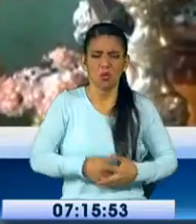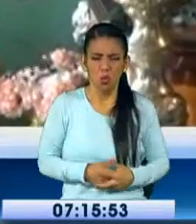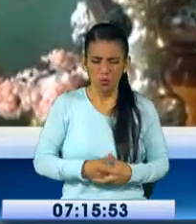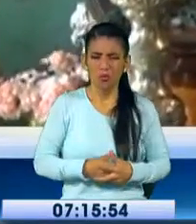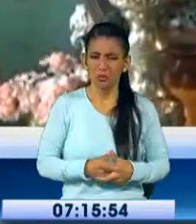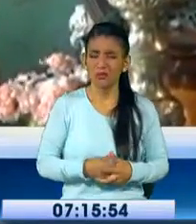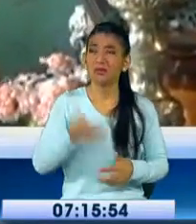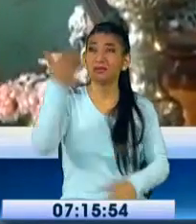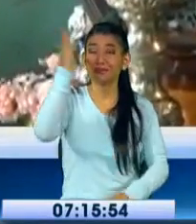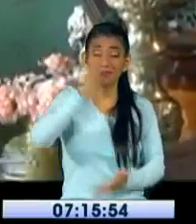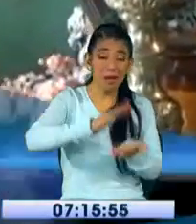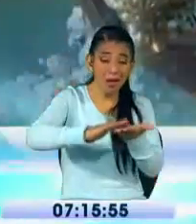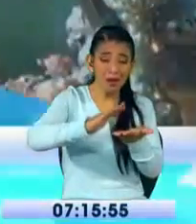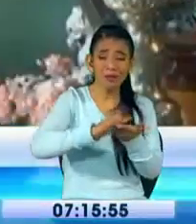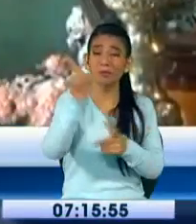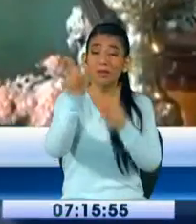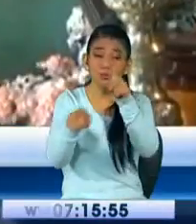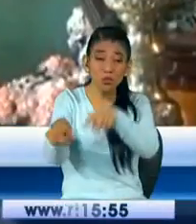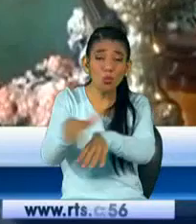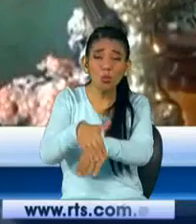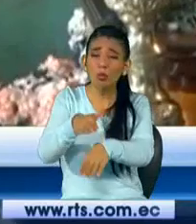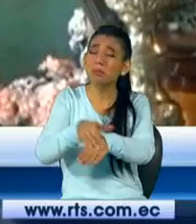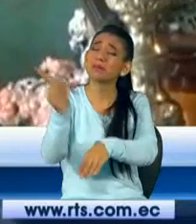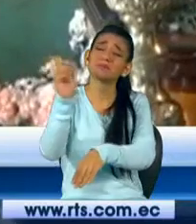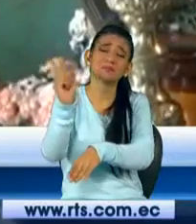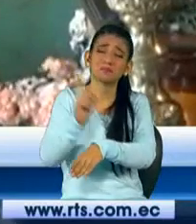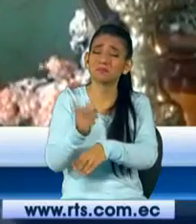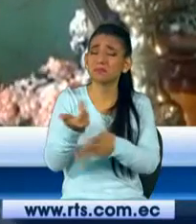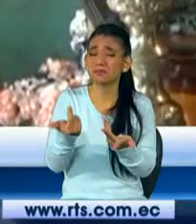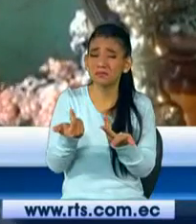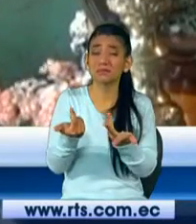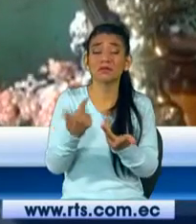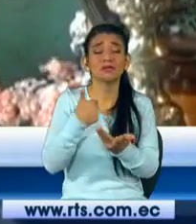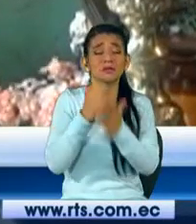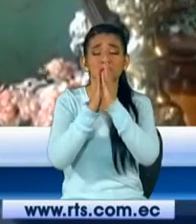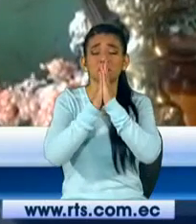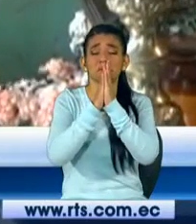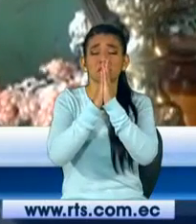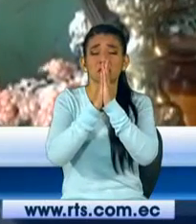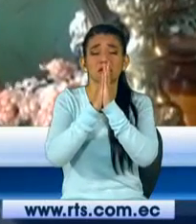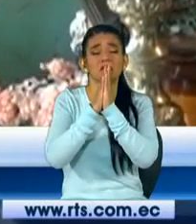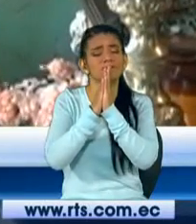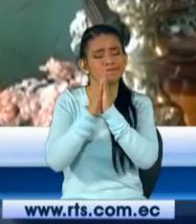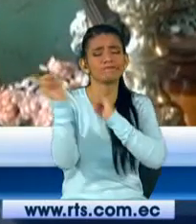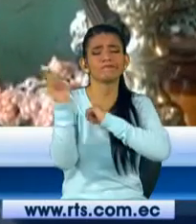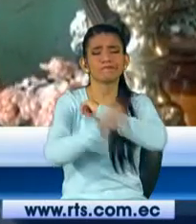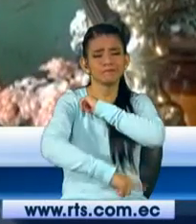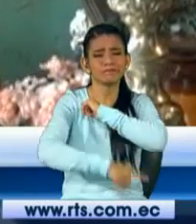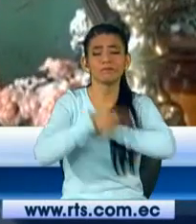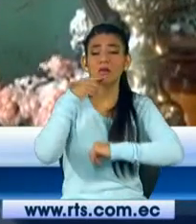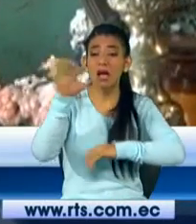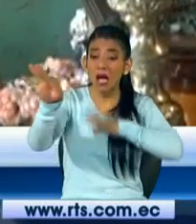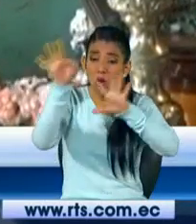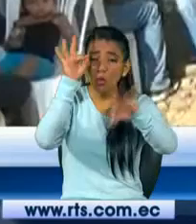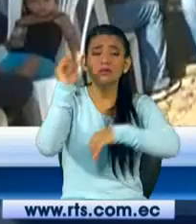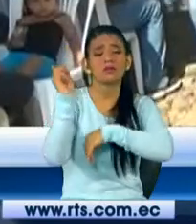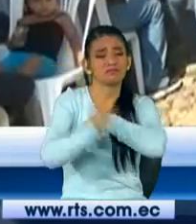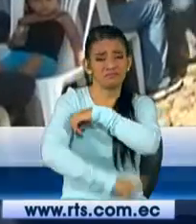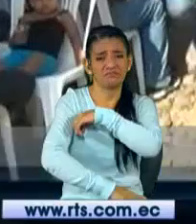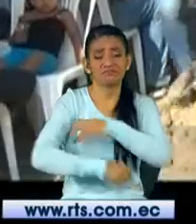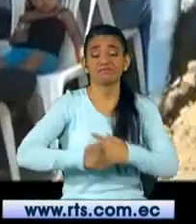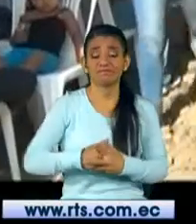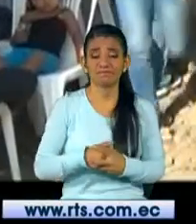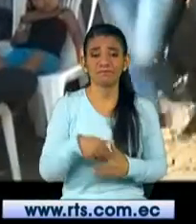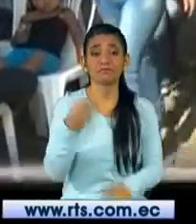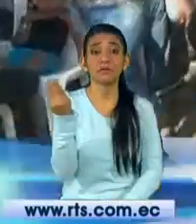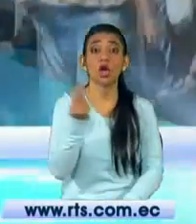de Dios para las personas que le hicieron eso. Y lo único que pedimos es que nos ayuden a hacer justicia. El